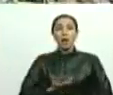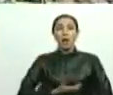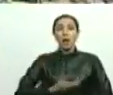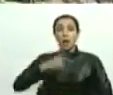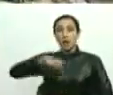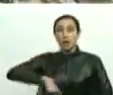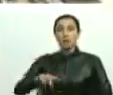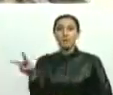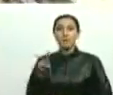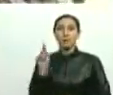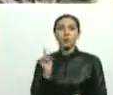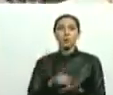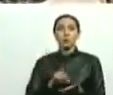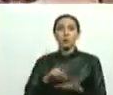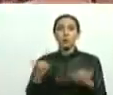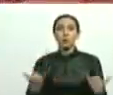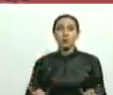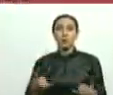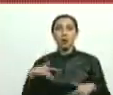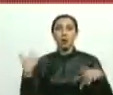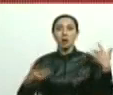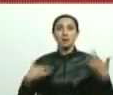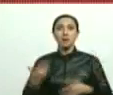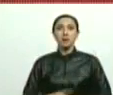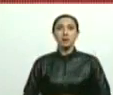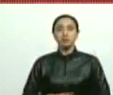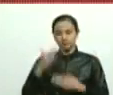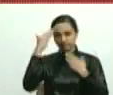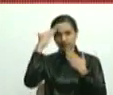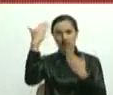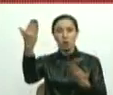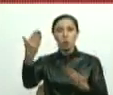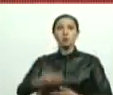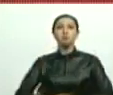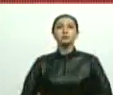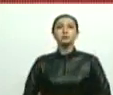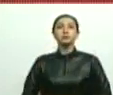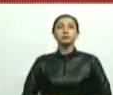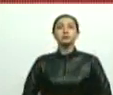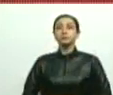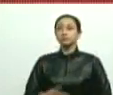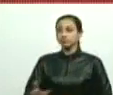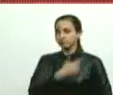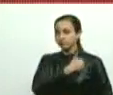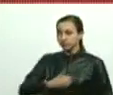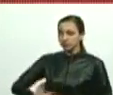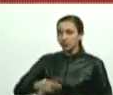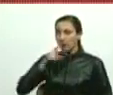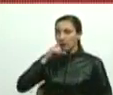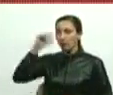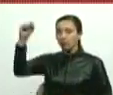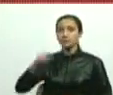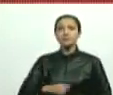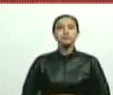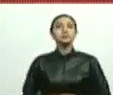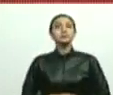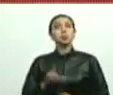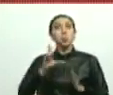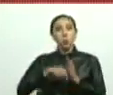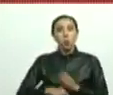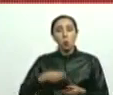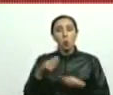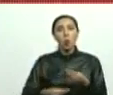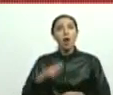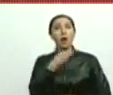que están aquí presentes en este acto. Reciban un gran saludo. Compañero presidente, luego de la misión que